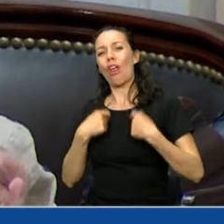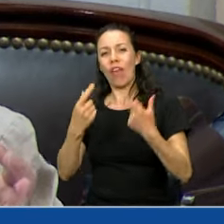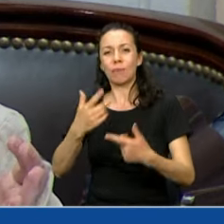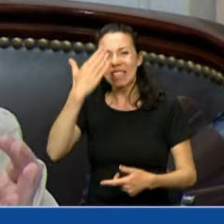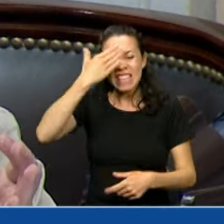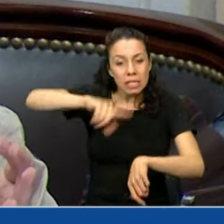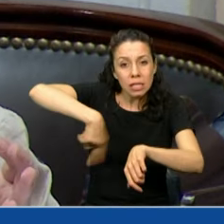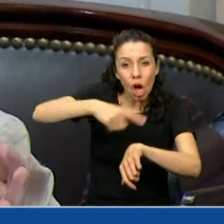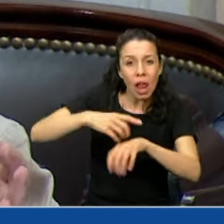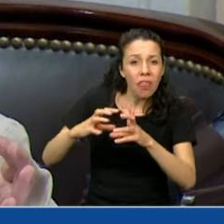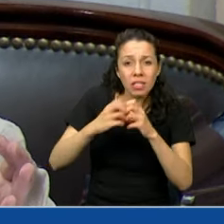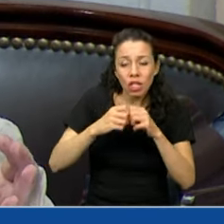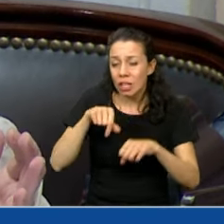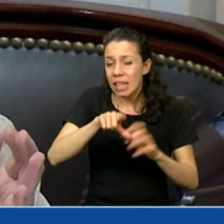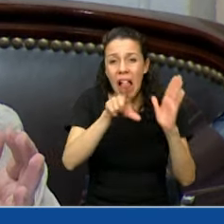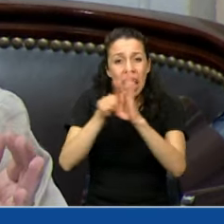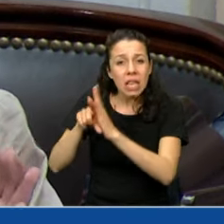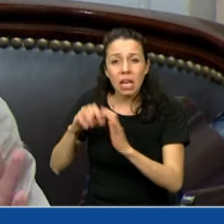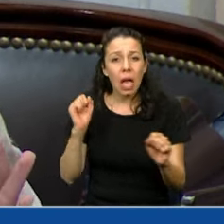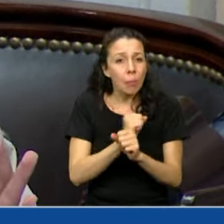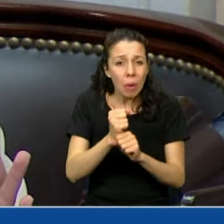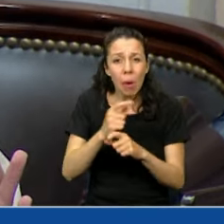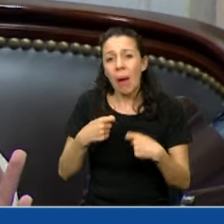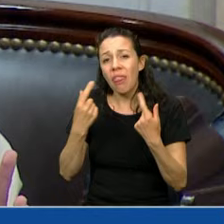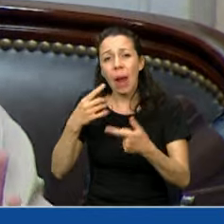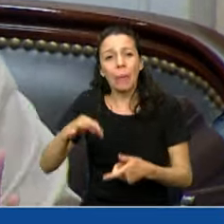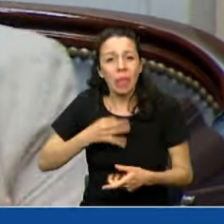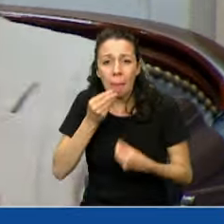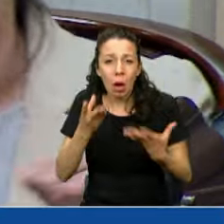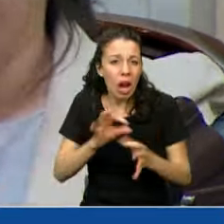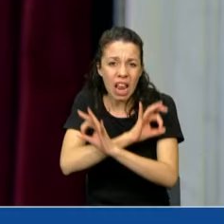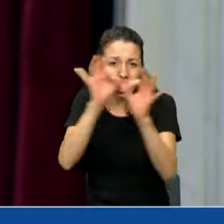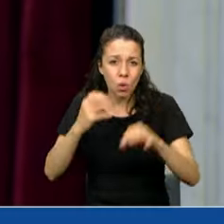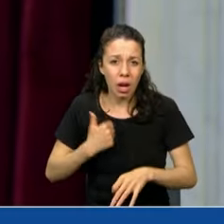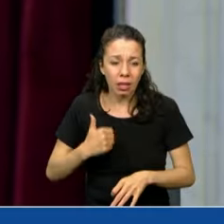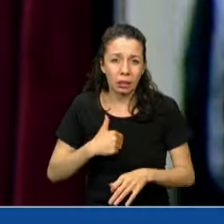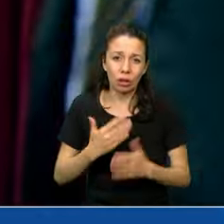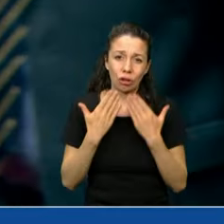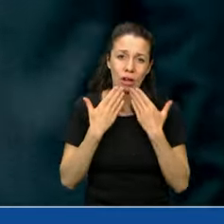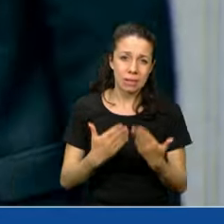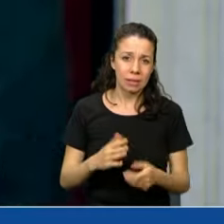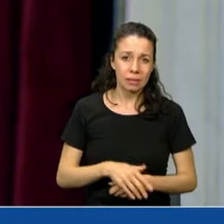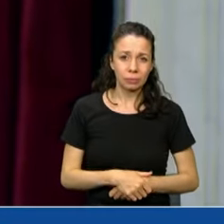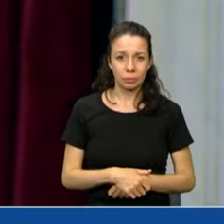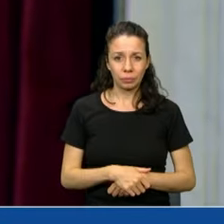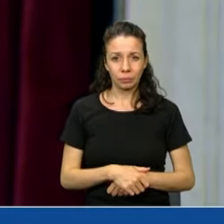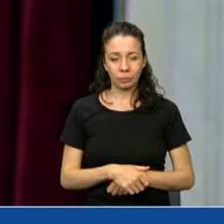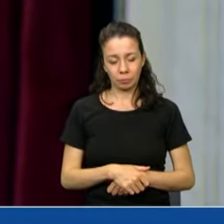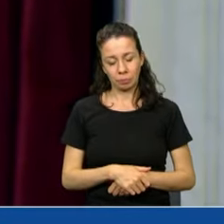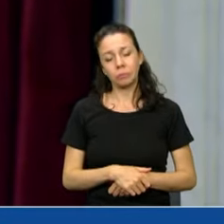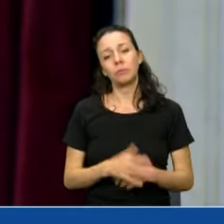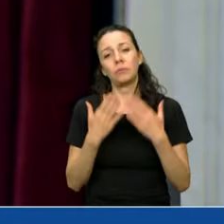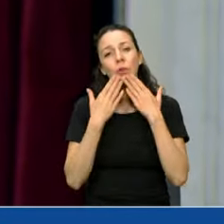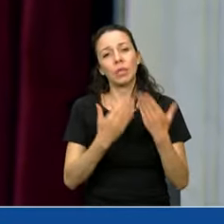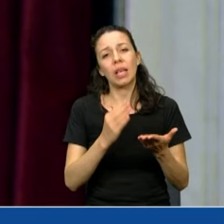ninguna de estas leyes que hemos sacado va a hacer que los argentinos vivan mejor nada más Muchas gracias muchas gracias señora diputada